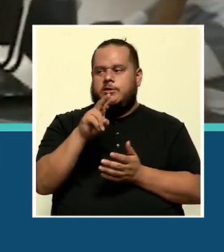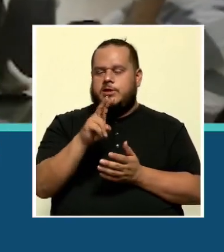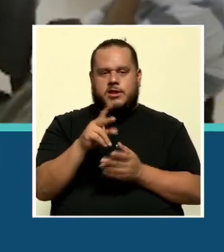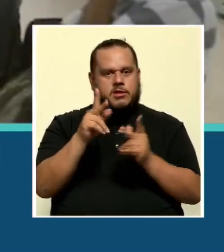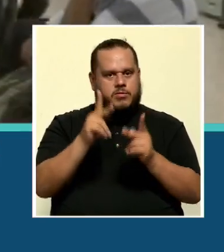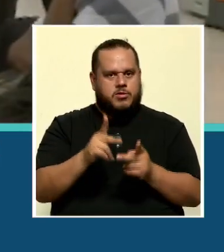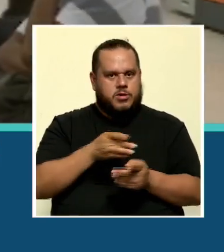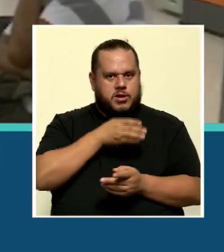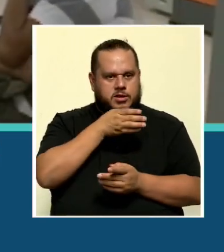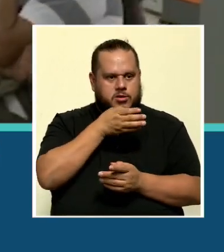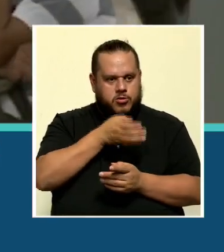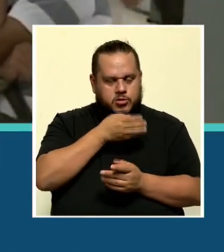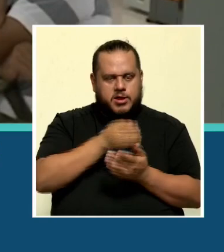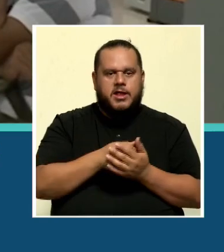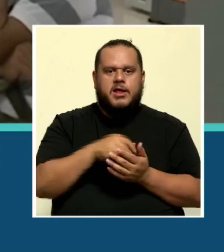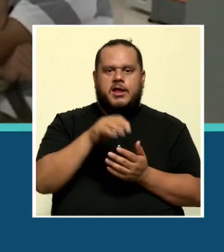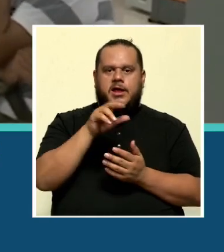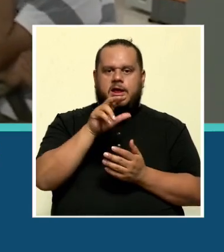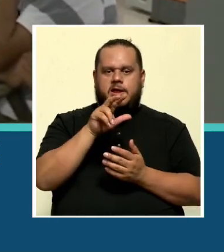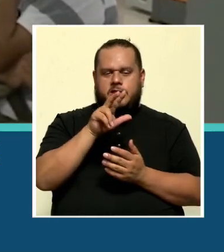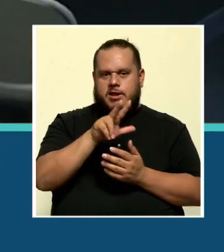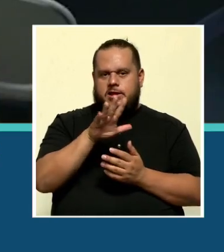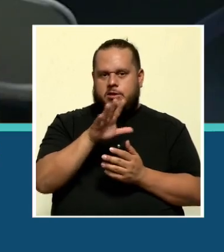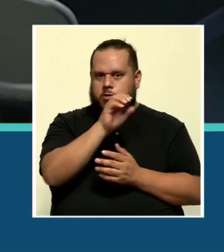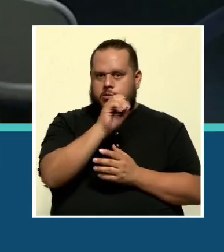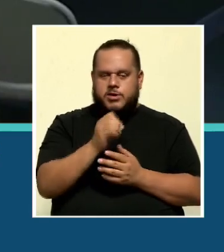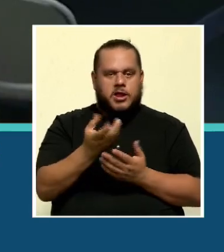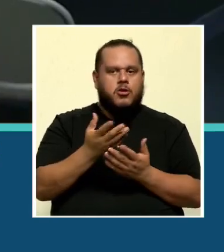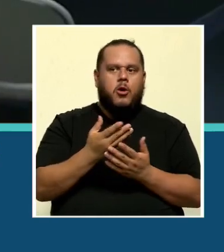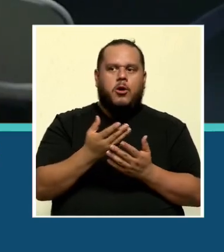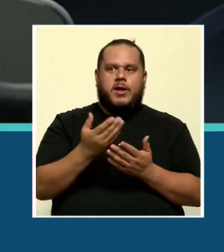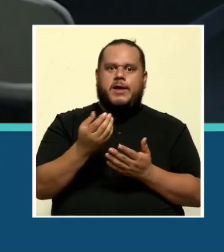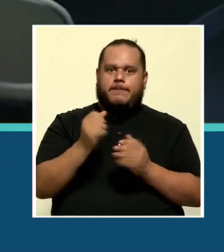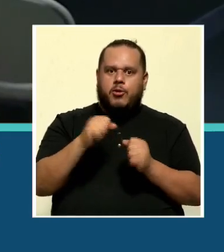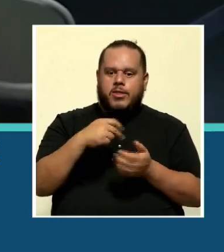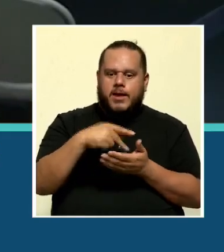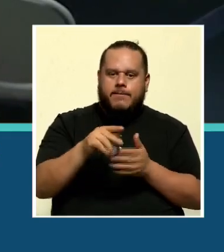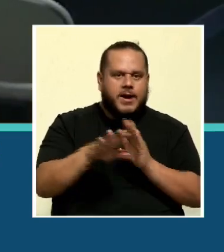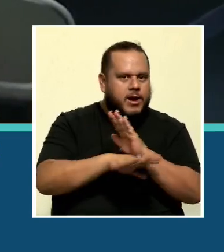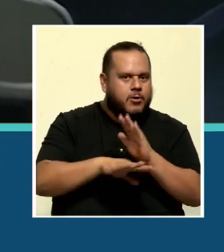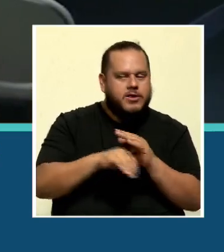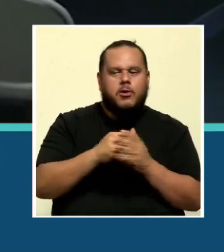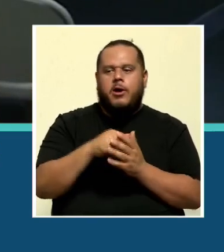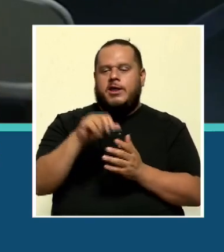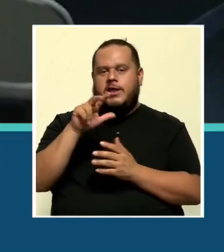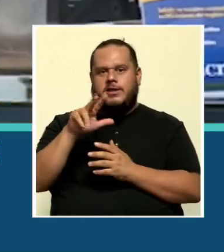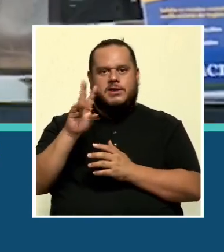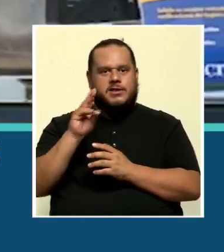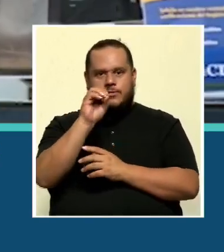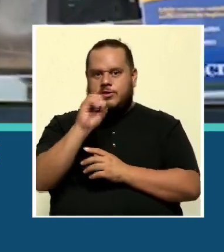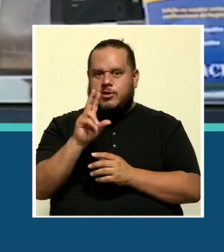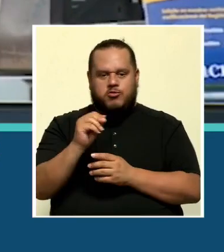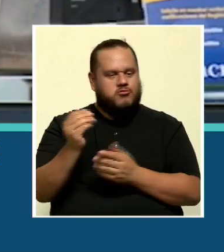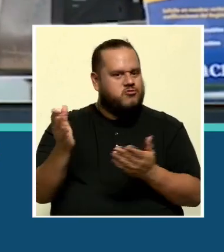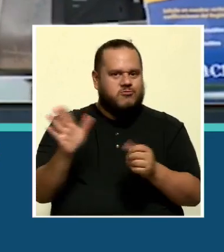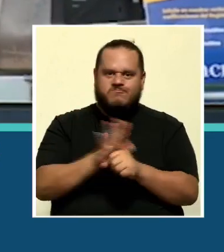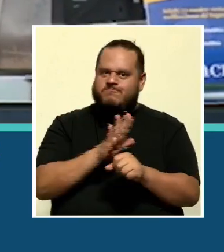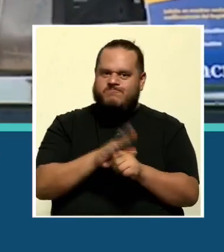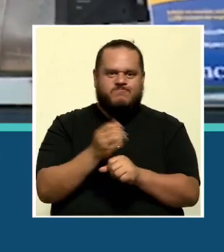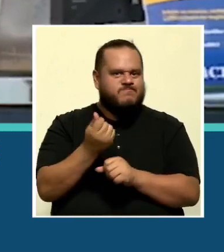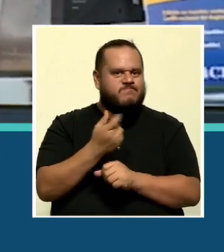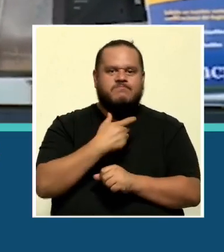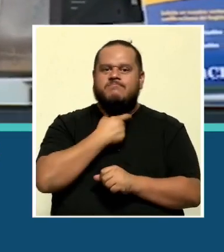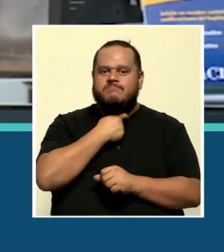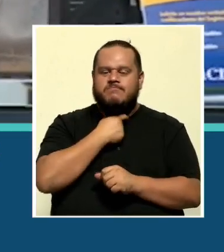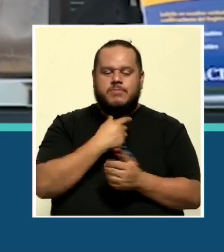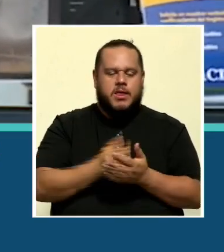el 35% apenas les alcanzaba para lo básico y el 27% no les alcanzaba del todo los ingresos que generan.